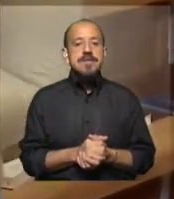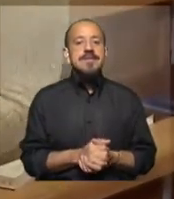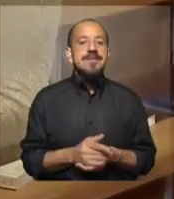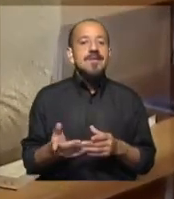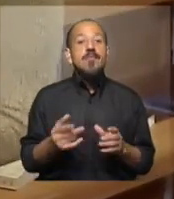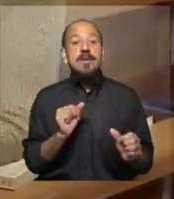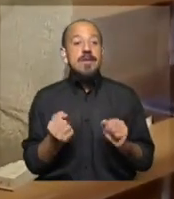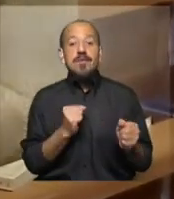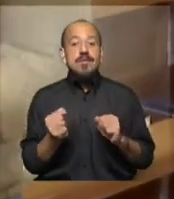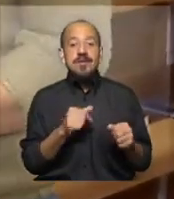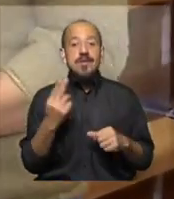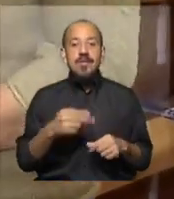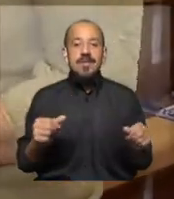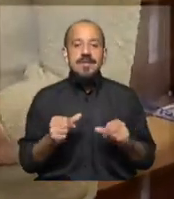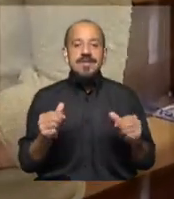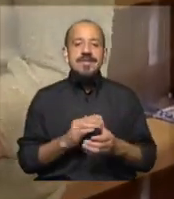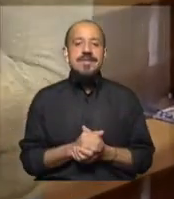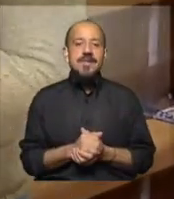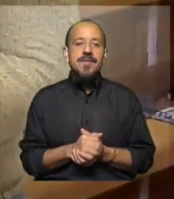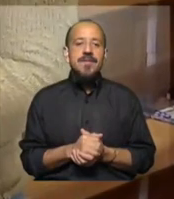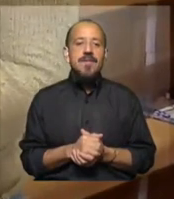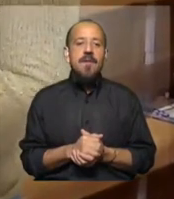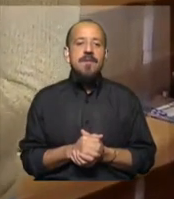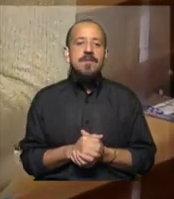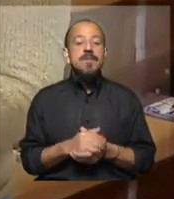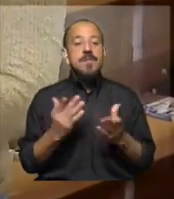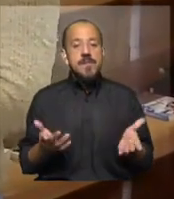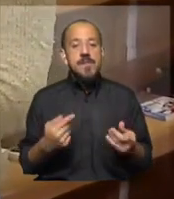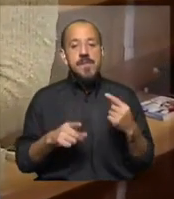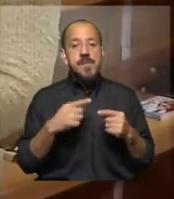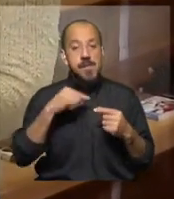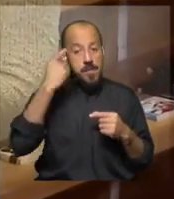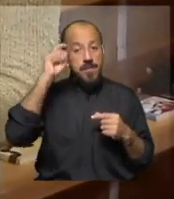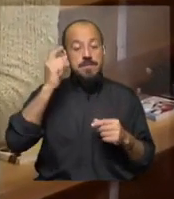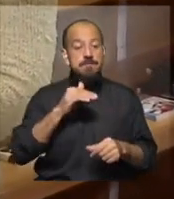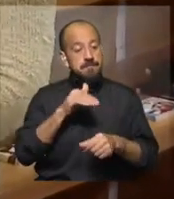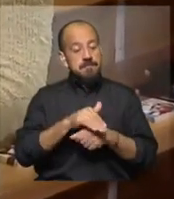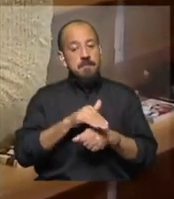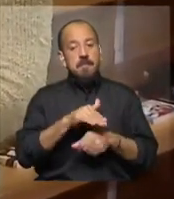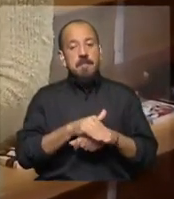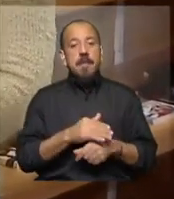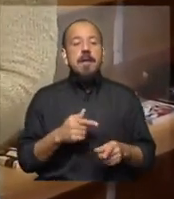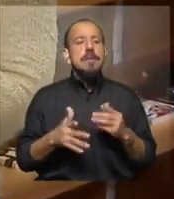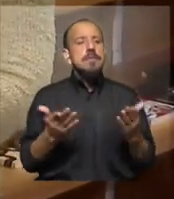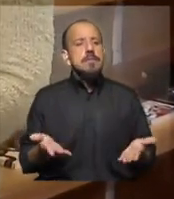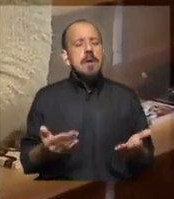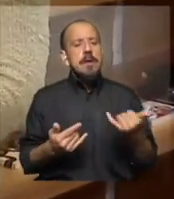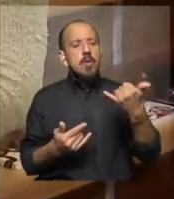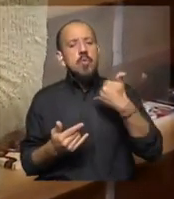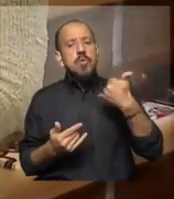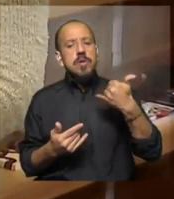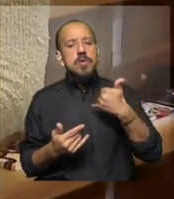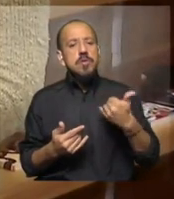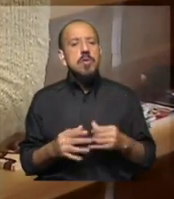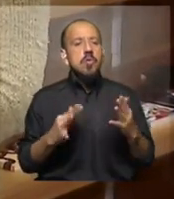nerviosa que dice que nunca es una nota por favor Bueno me encanta primero la iniciativa felicitaciones y bueno que nos cuentes un poco este